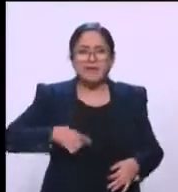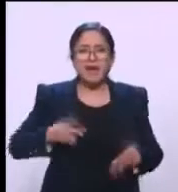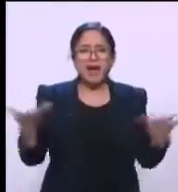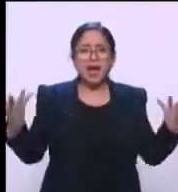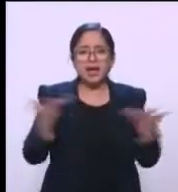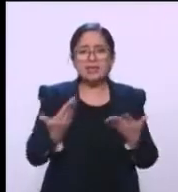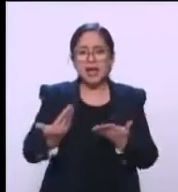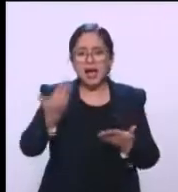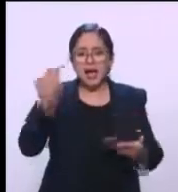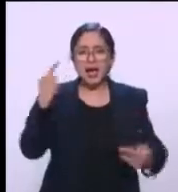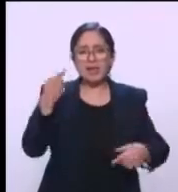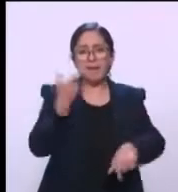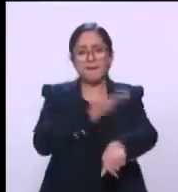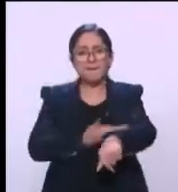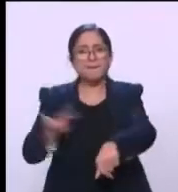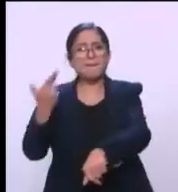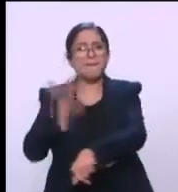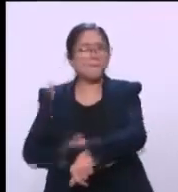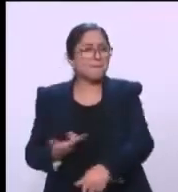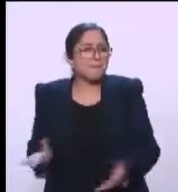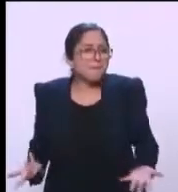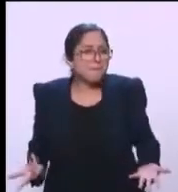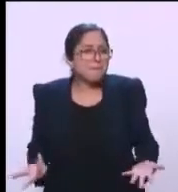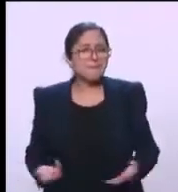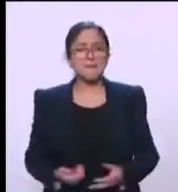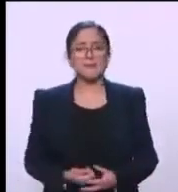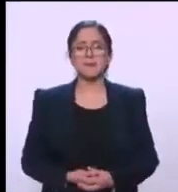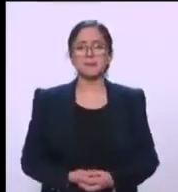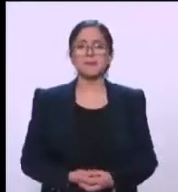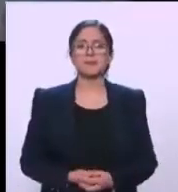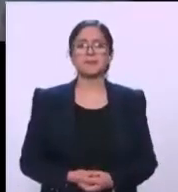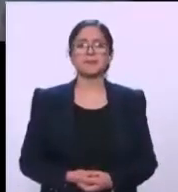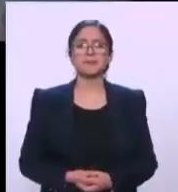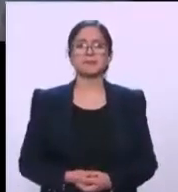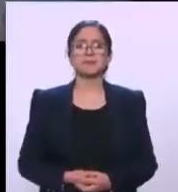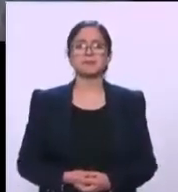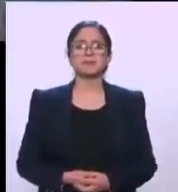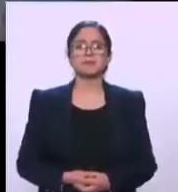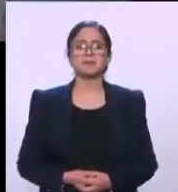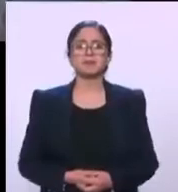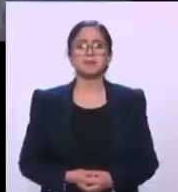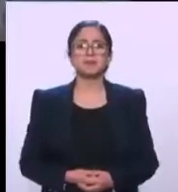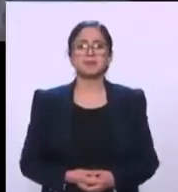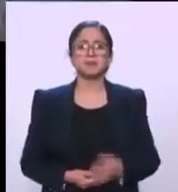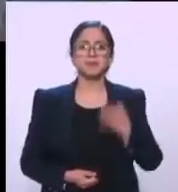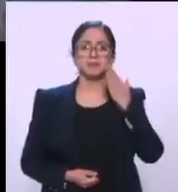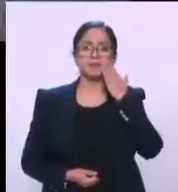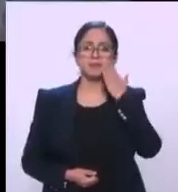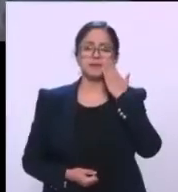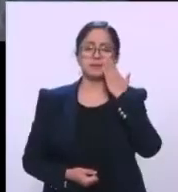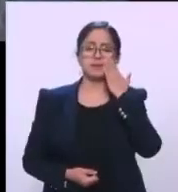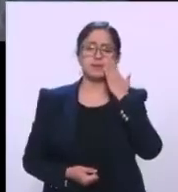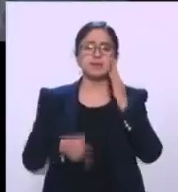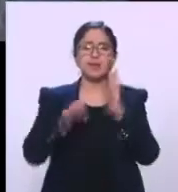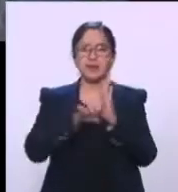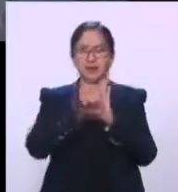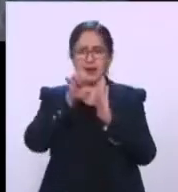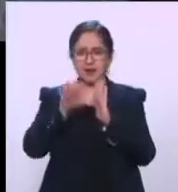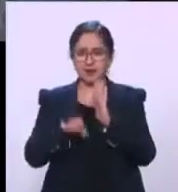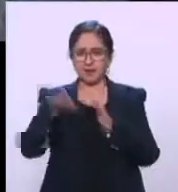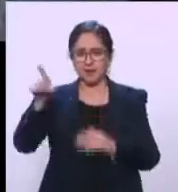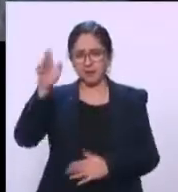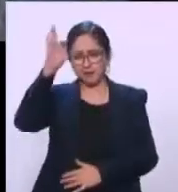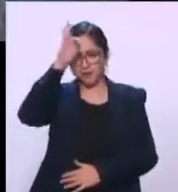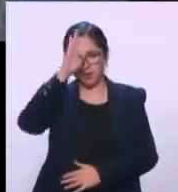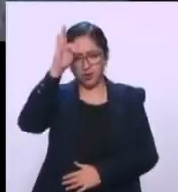proceso, la gente, ¿no? O sea que yo digo, por ejemplo, la máxima de un filósofo es pienso,